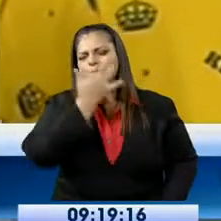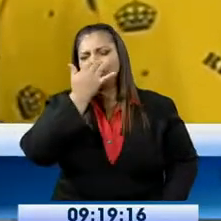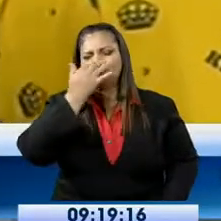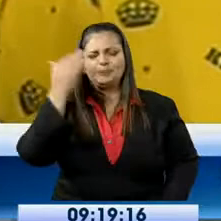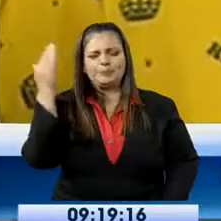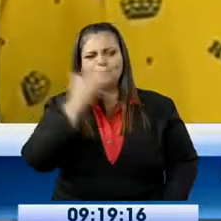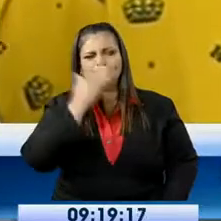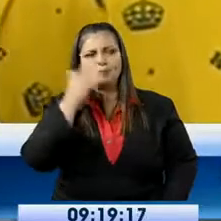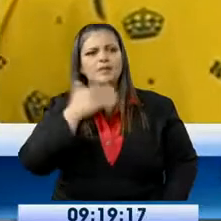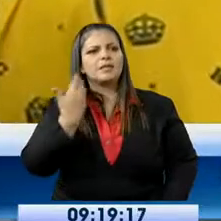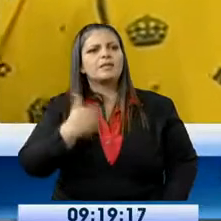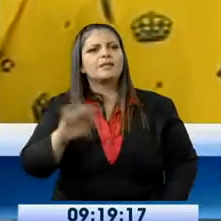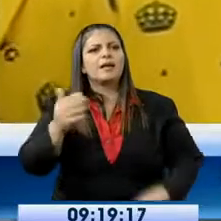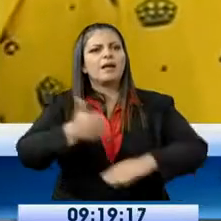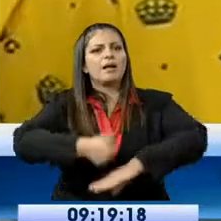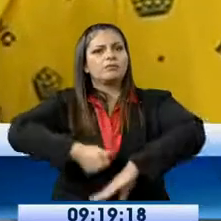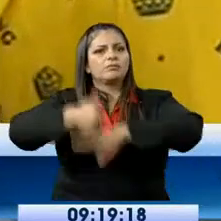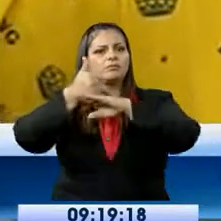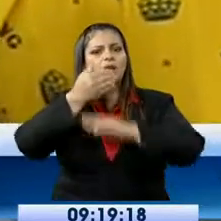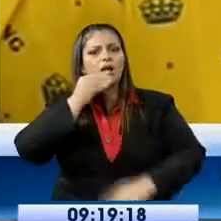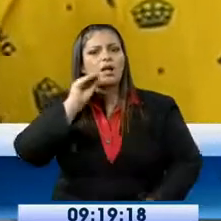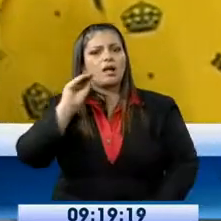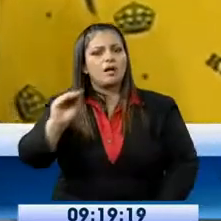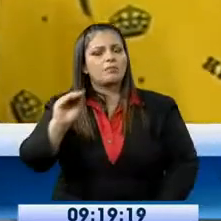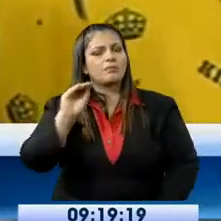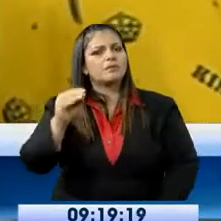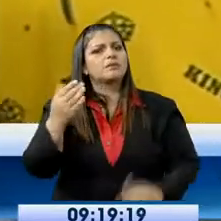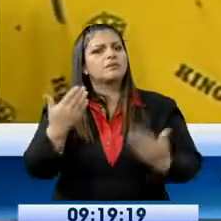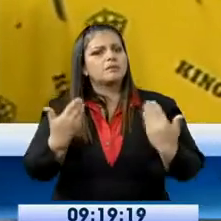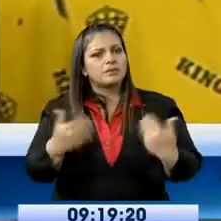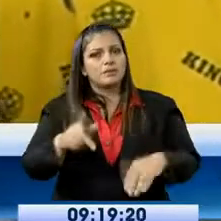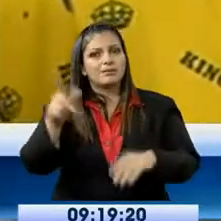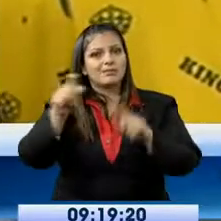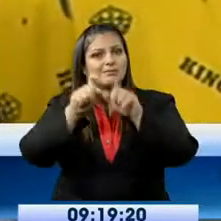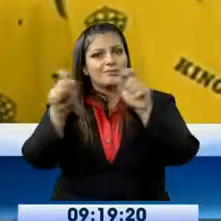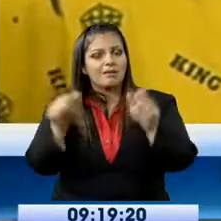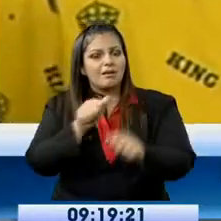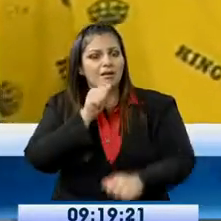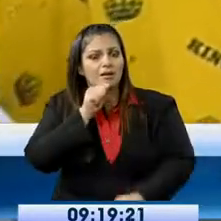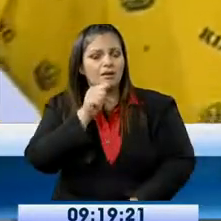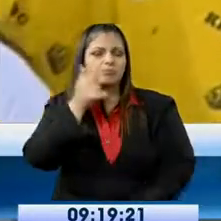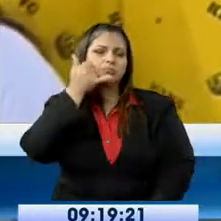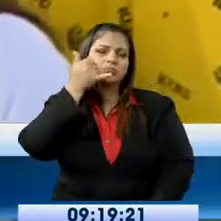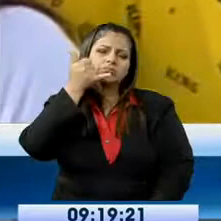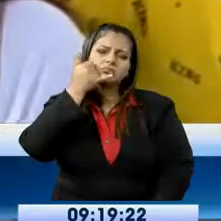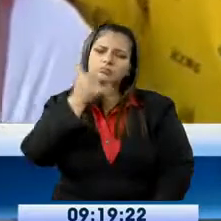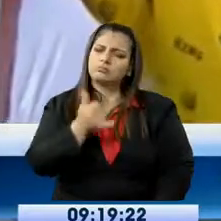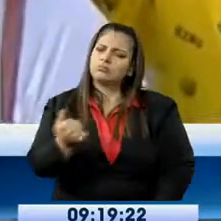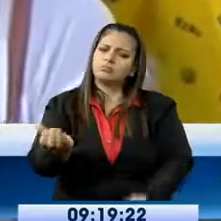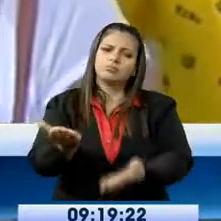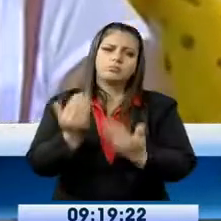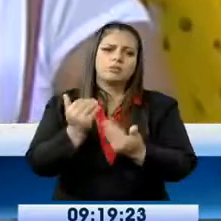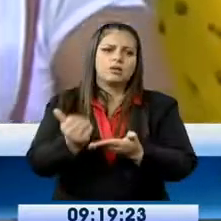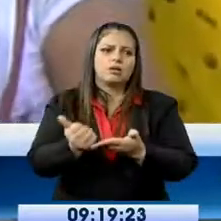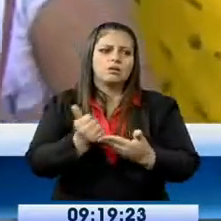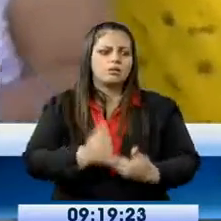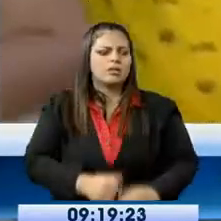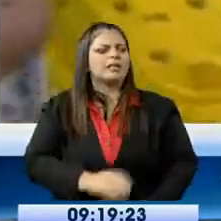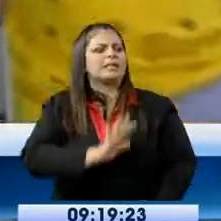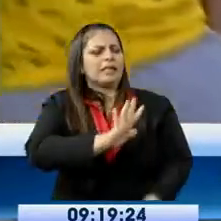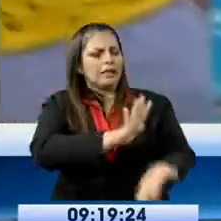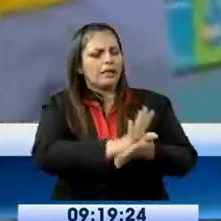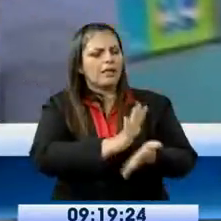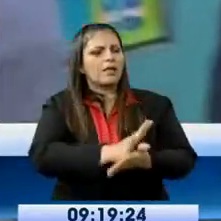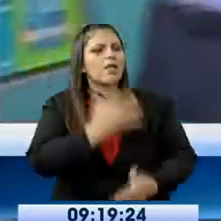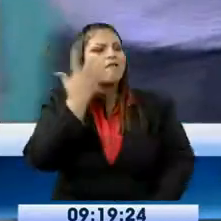a las autoridades de este Interagua y lo que pasa es que nos dan respuesta nula porque nos dicen tal fecha y de las cuales